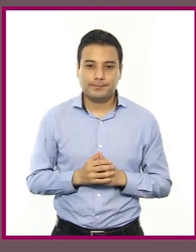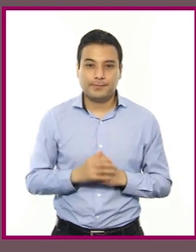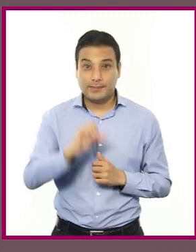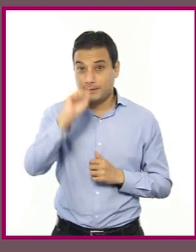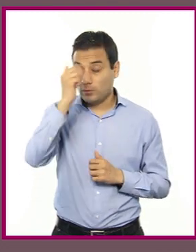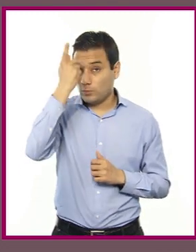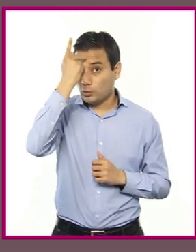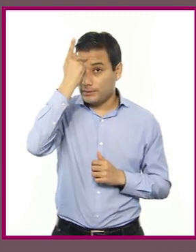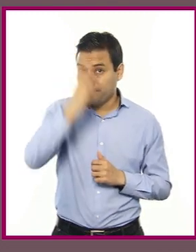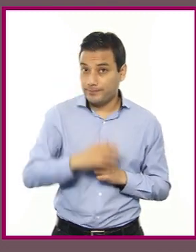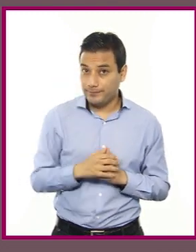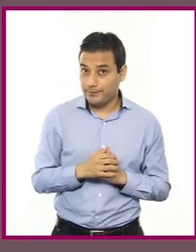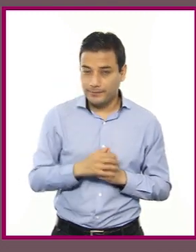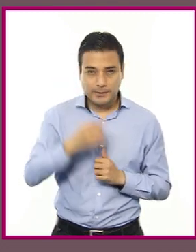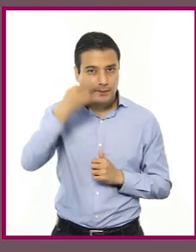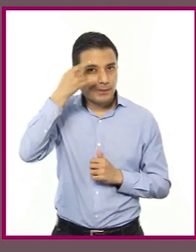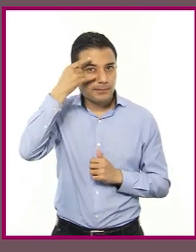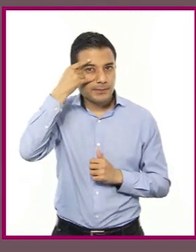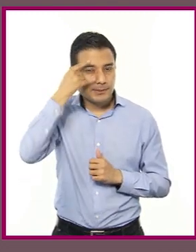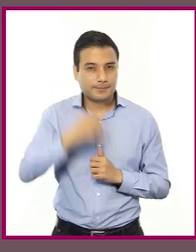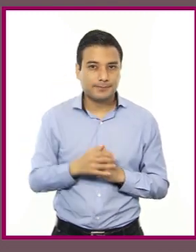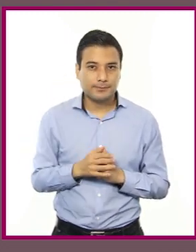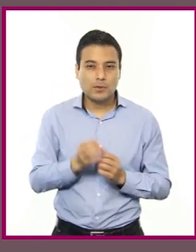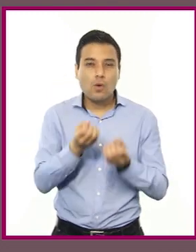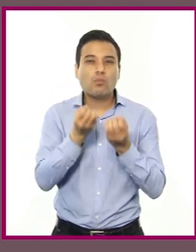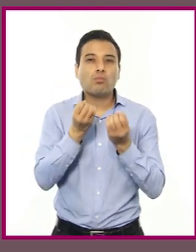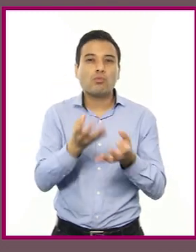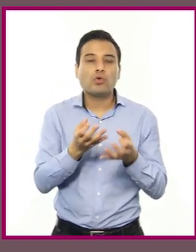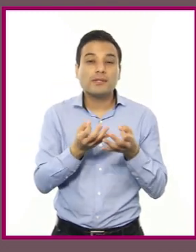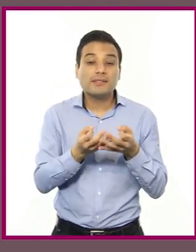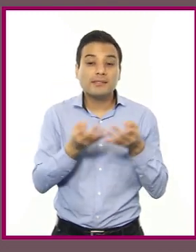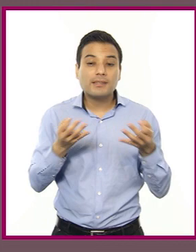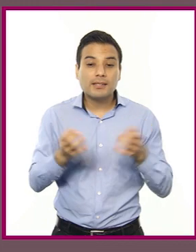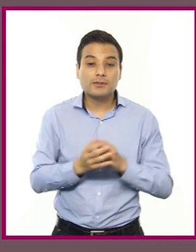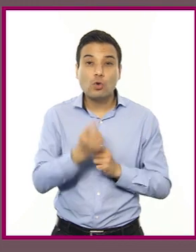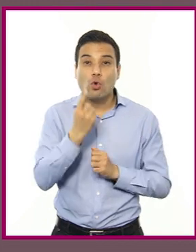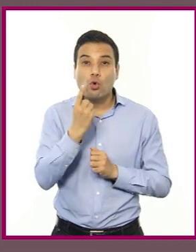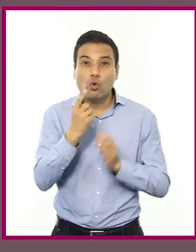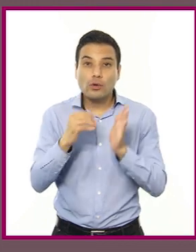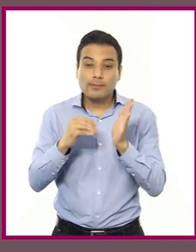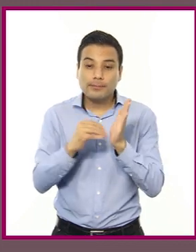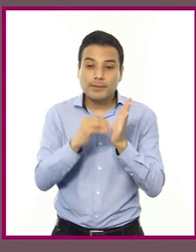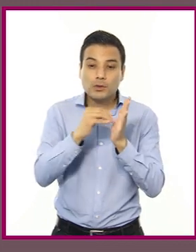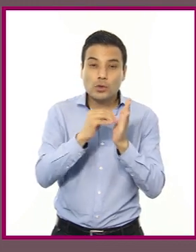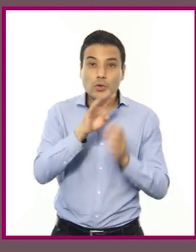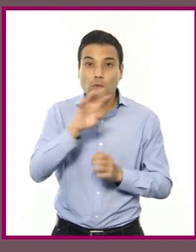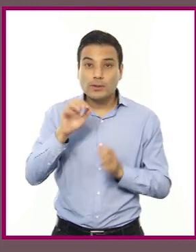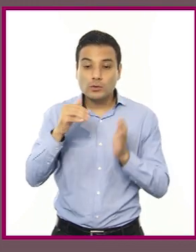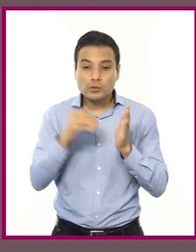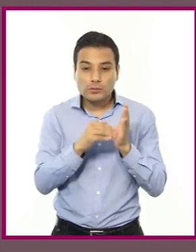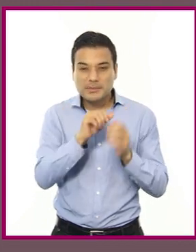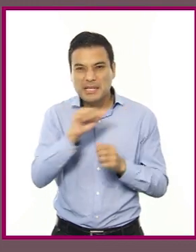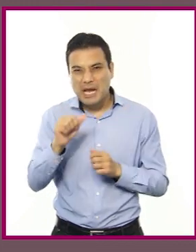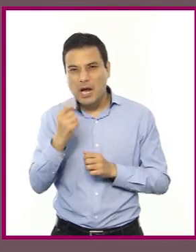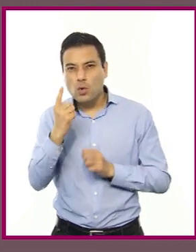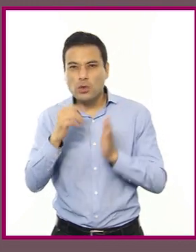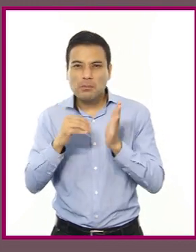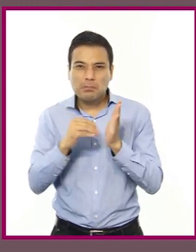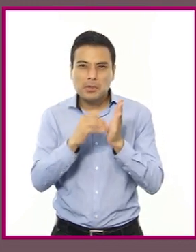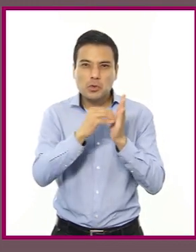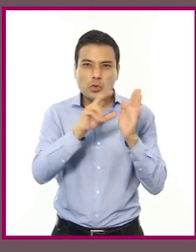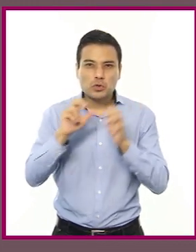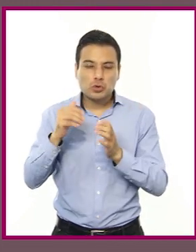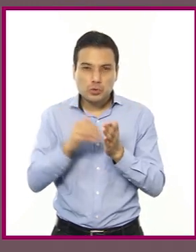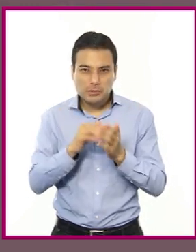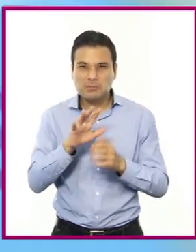Luis Potosí y Campeche, con una entrega que osciló entre 1.400.000 y 1.800.000